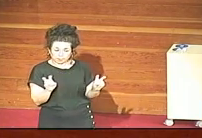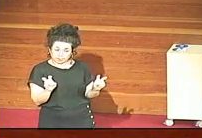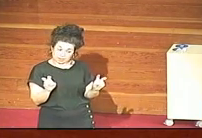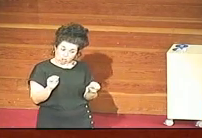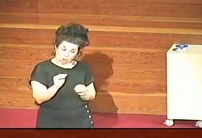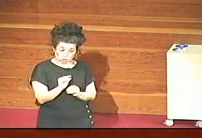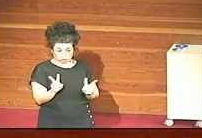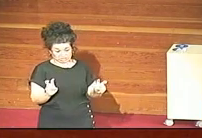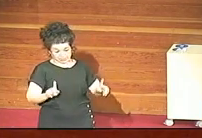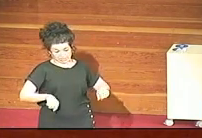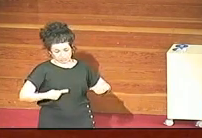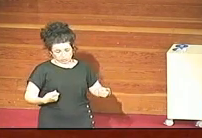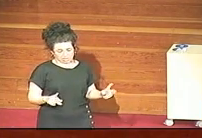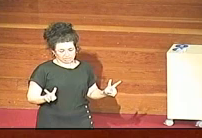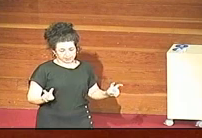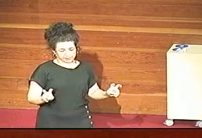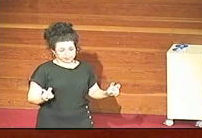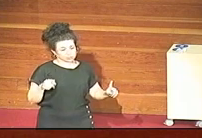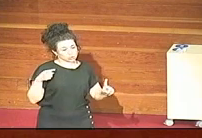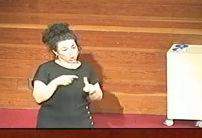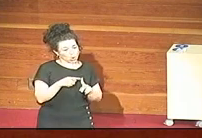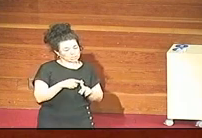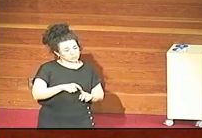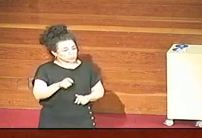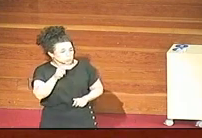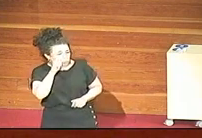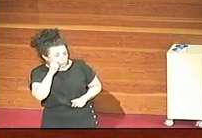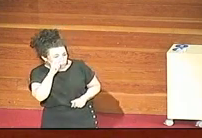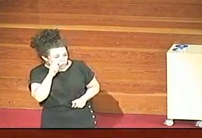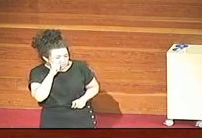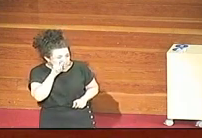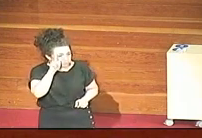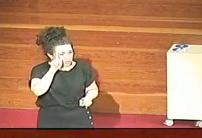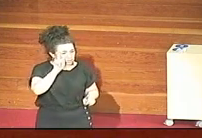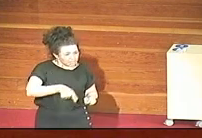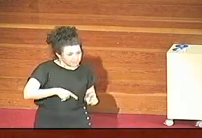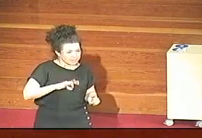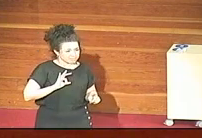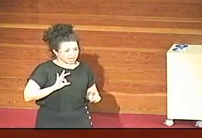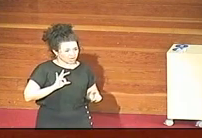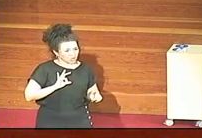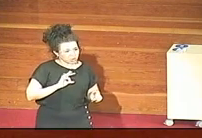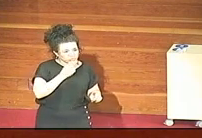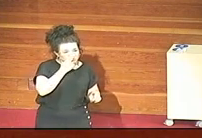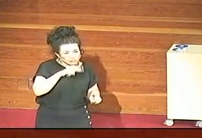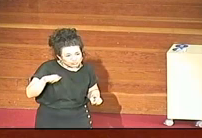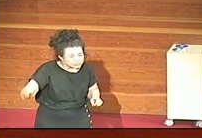naturaleza para el turismo para los safaris expulsando